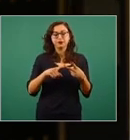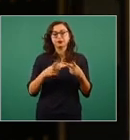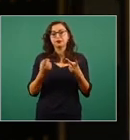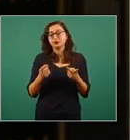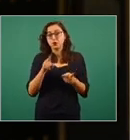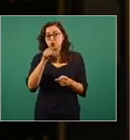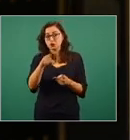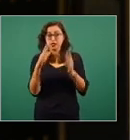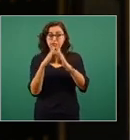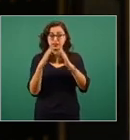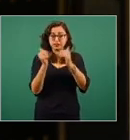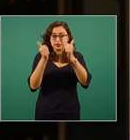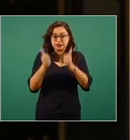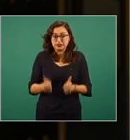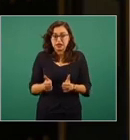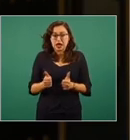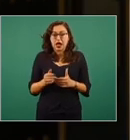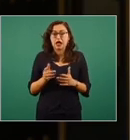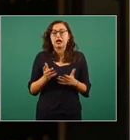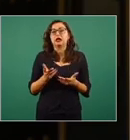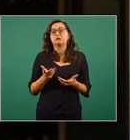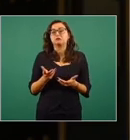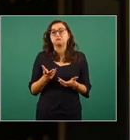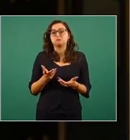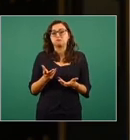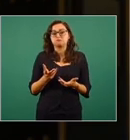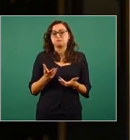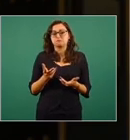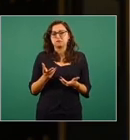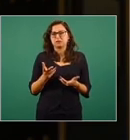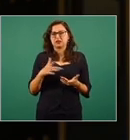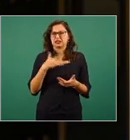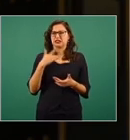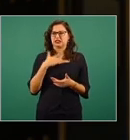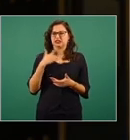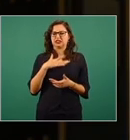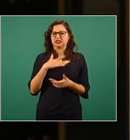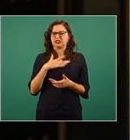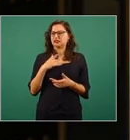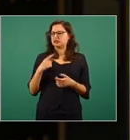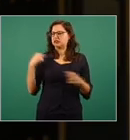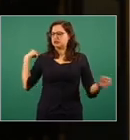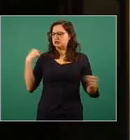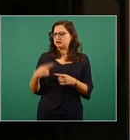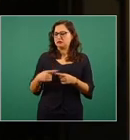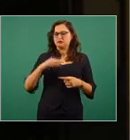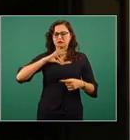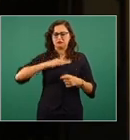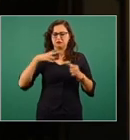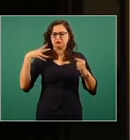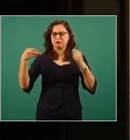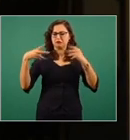alma preguntarle, Irvin, ¿y tú tienes algún tipo de secuela que te impide pararte para formular una pregunta? O